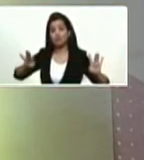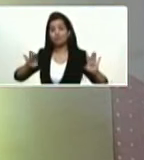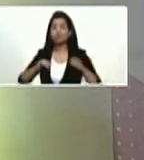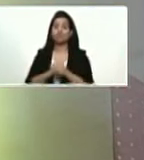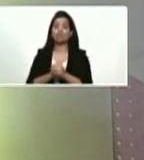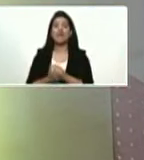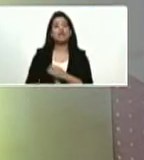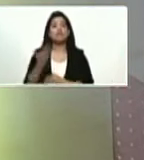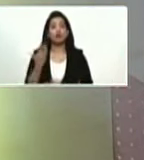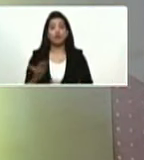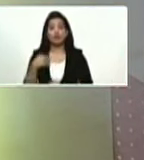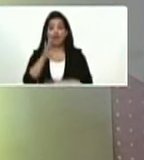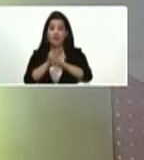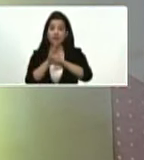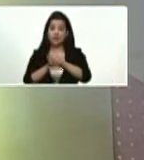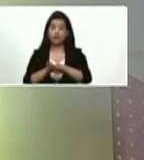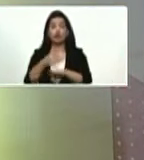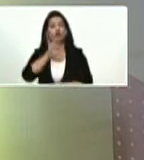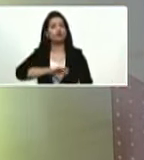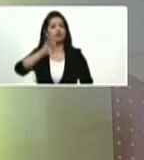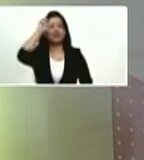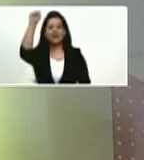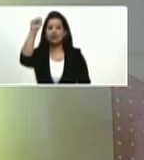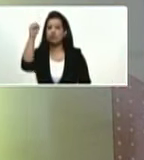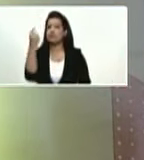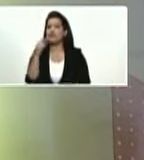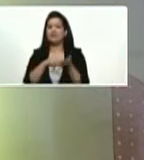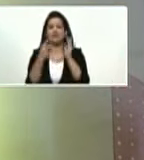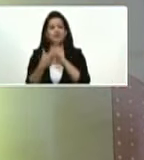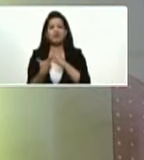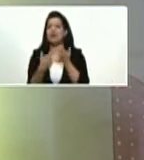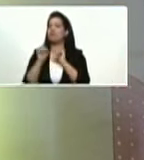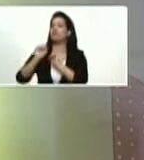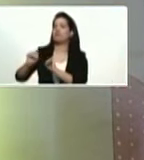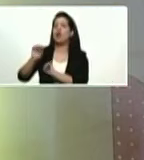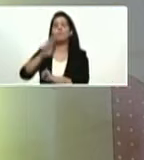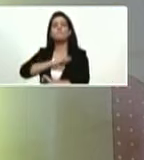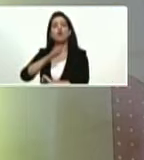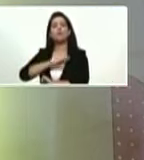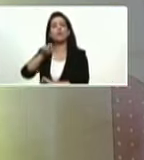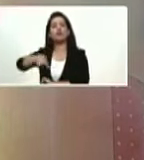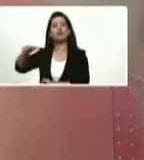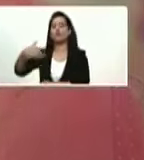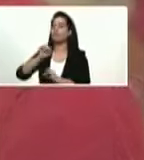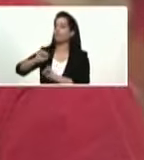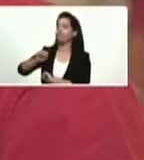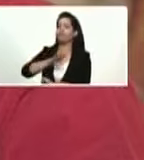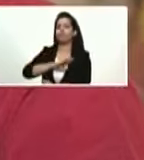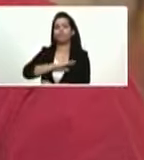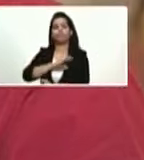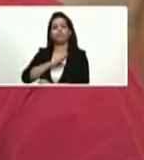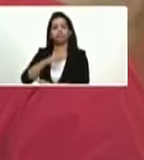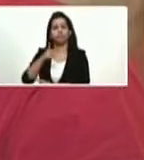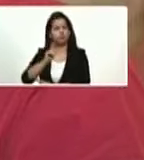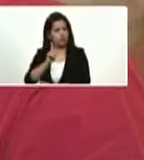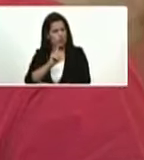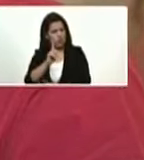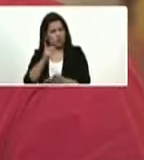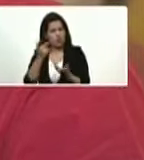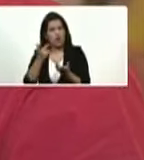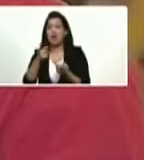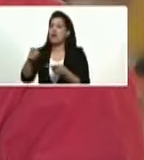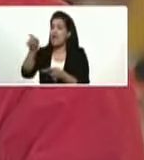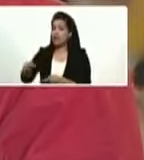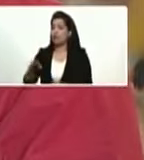socialismo bolivariano no es contrario a la propiedad como posesión plena, legítima y legal de un bien